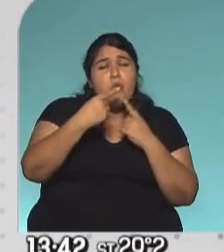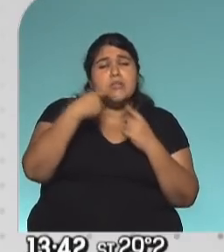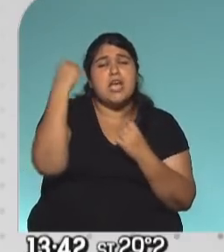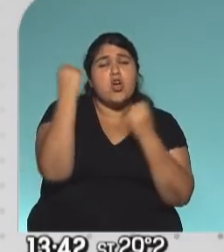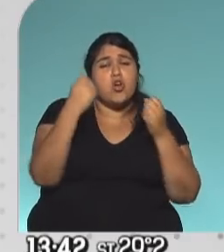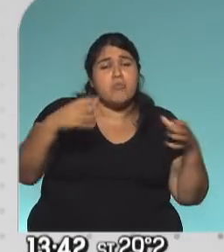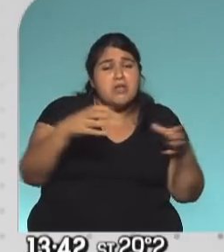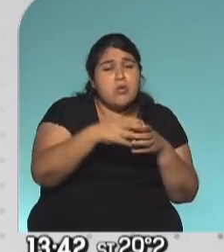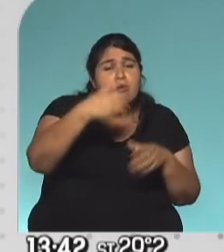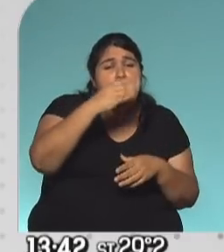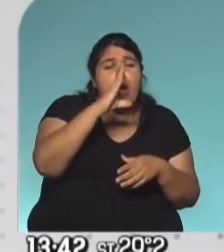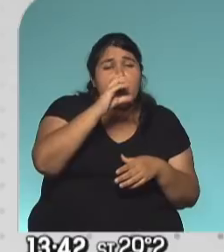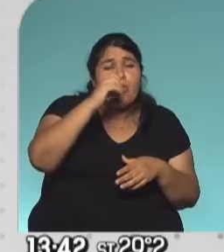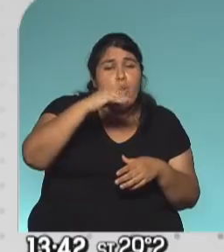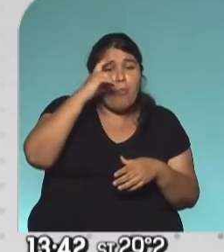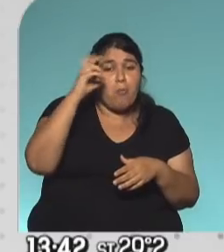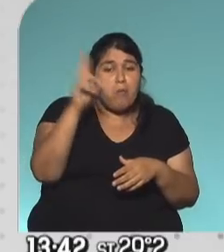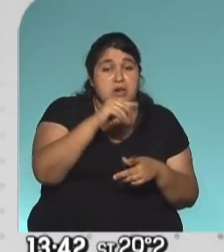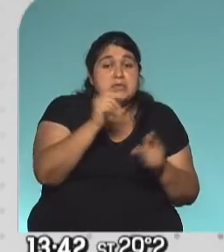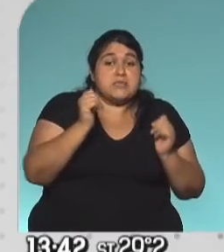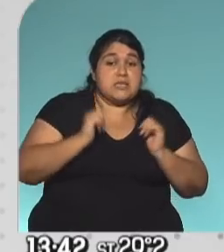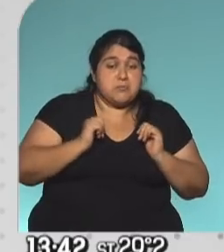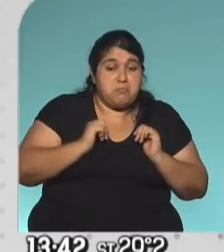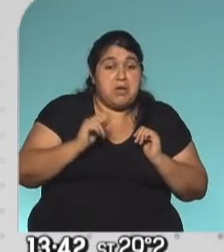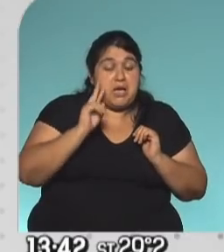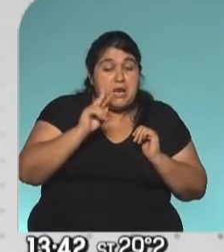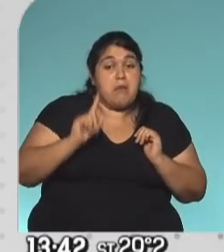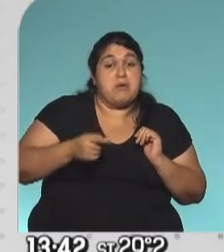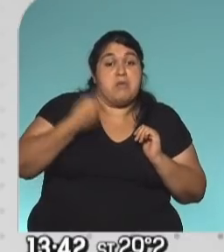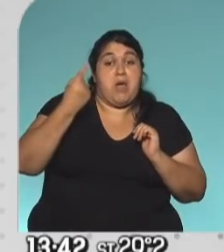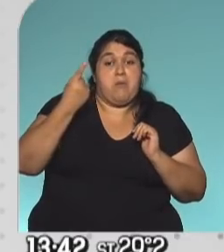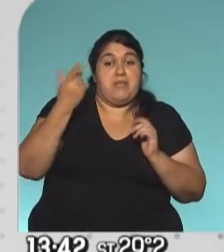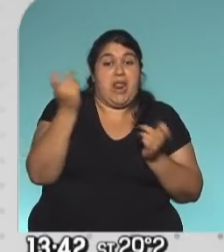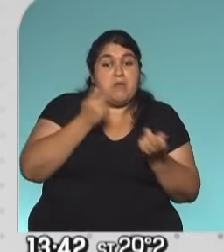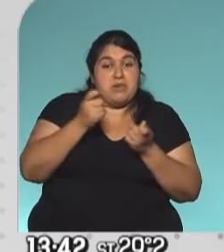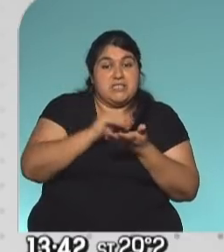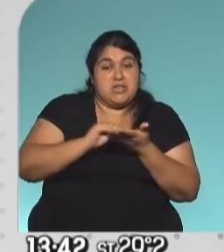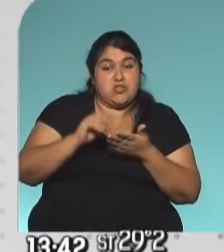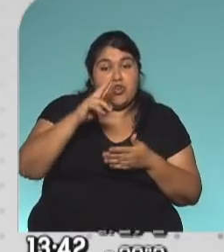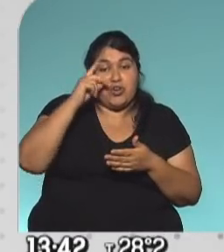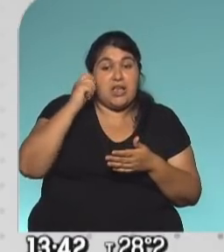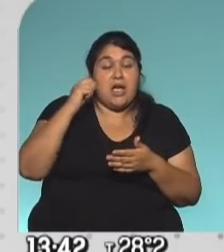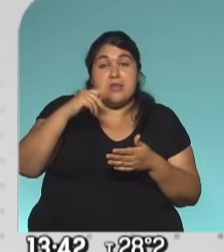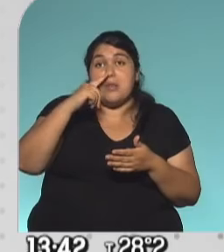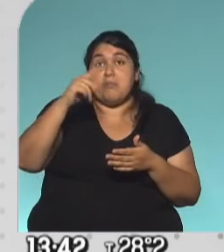la agencia Bloomberg. Una expectativa que no se ve desde el inicio de la administración Reagan en 1984.